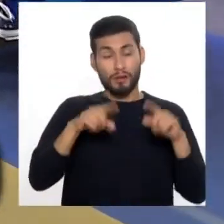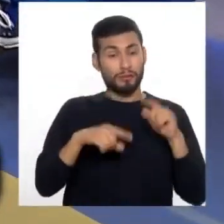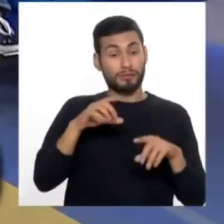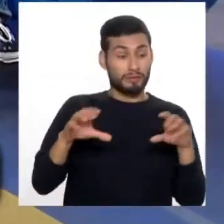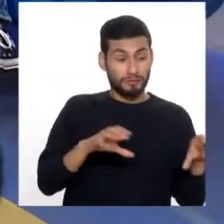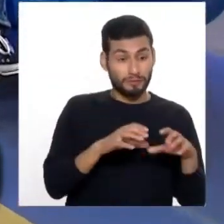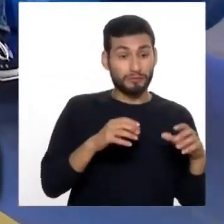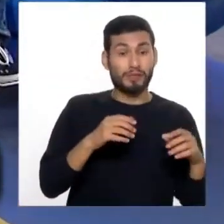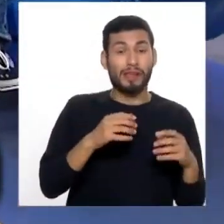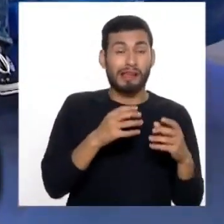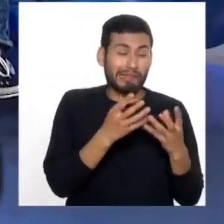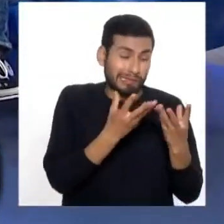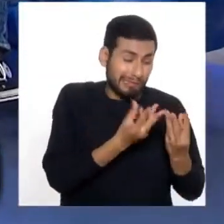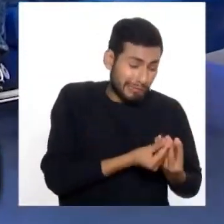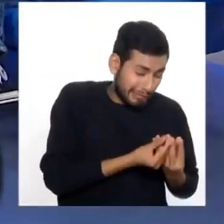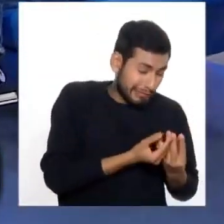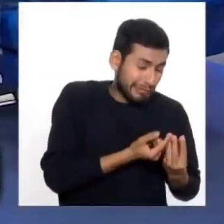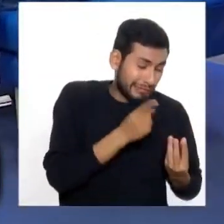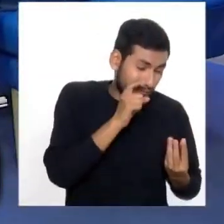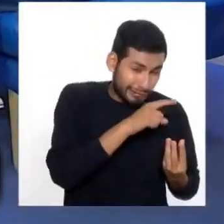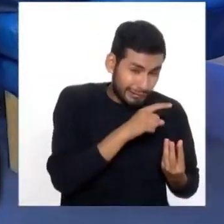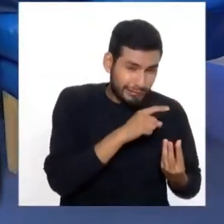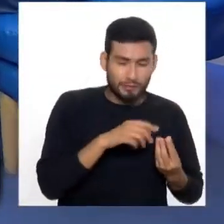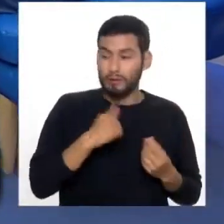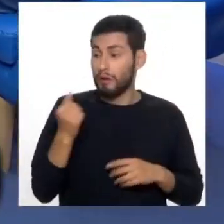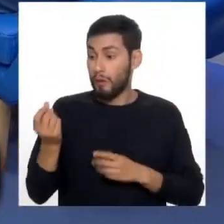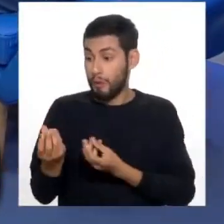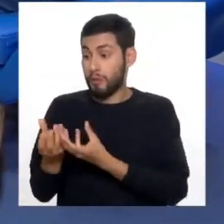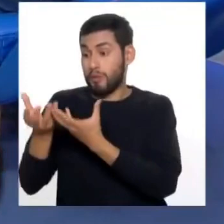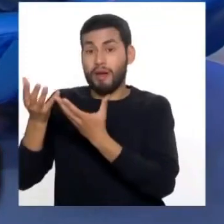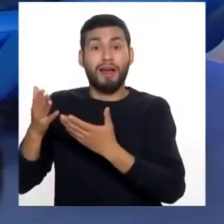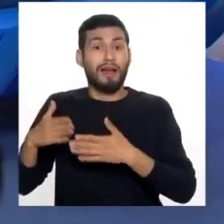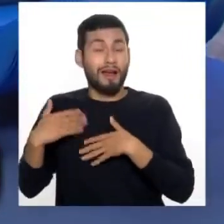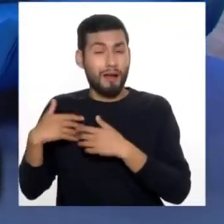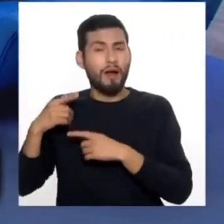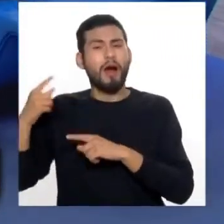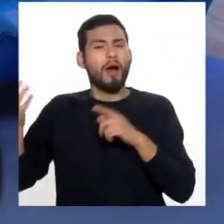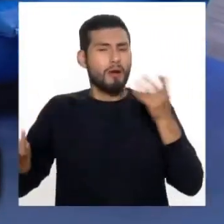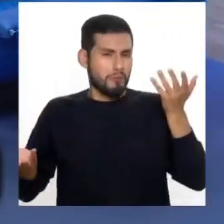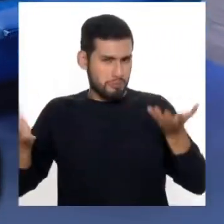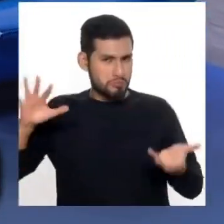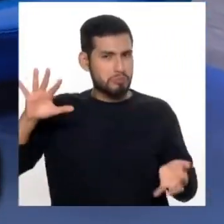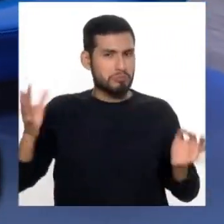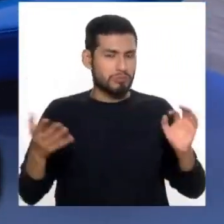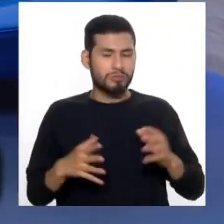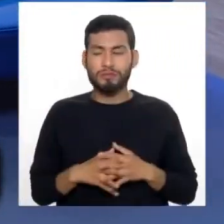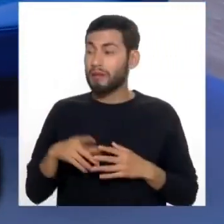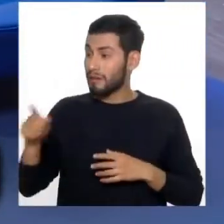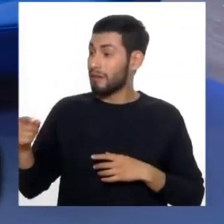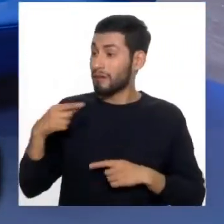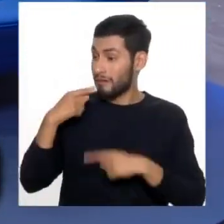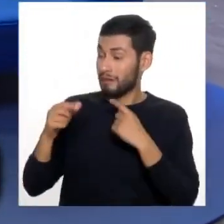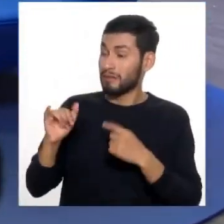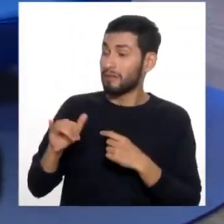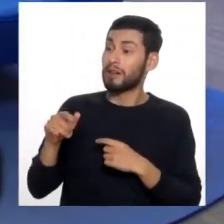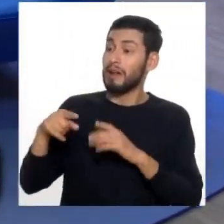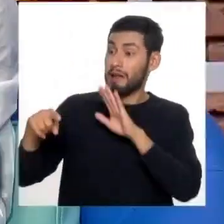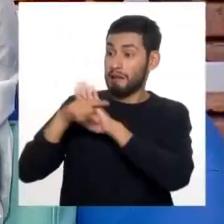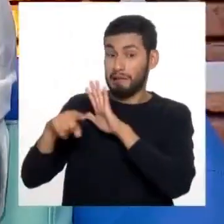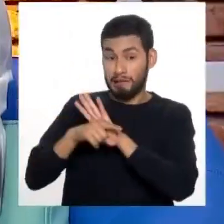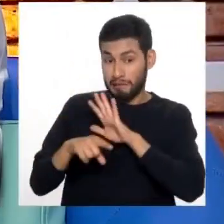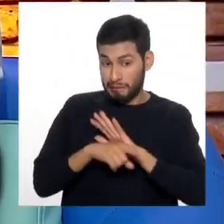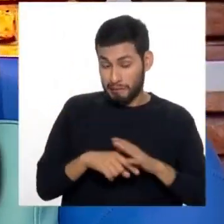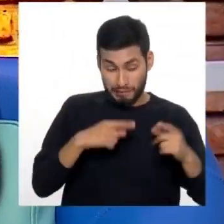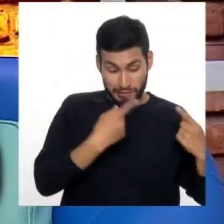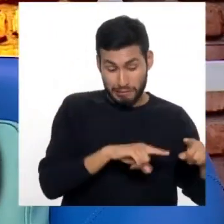y actividades afectadas en relación con el Niño. Ahora, qué bueno que se pueda ver también, como tú lo mencionas, ¿no? No solamente lo negativo de lo